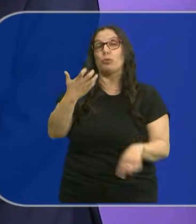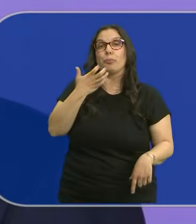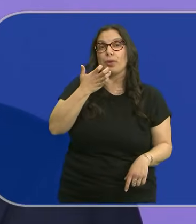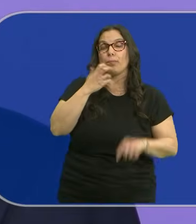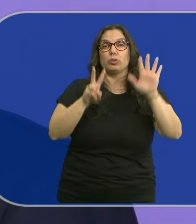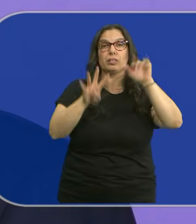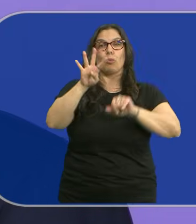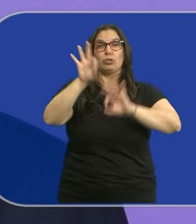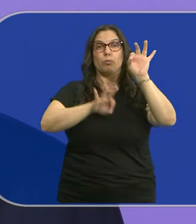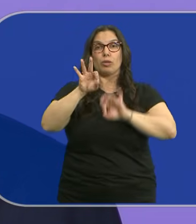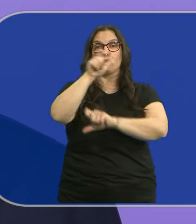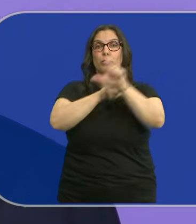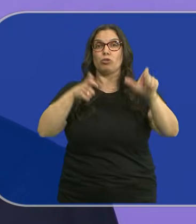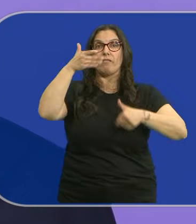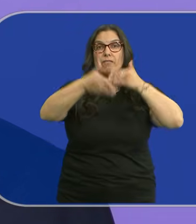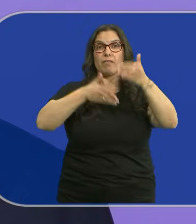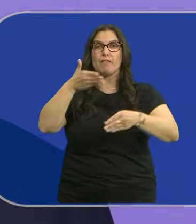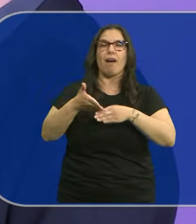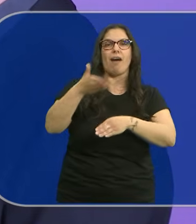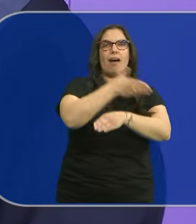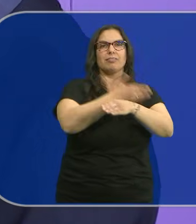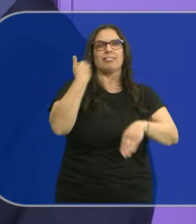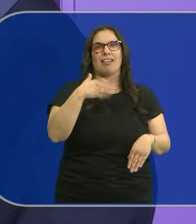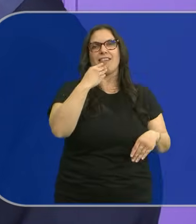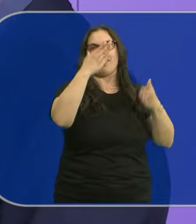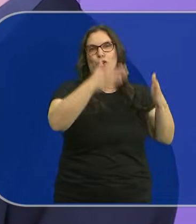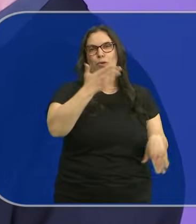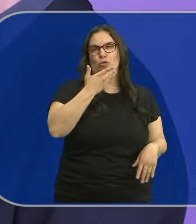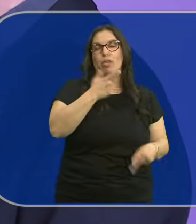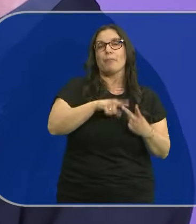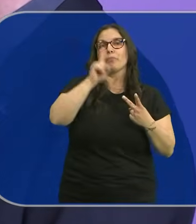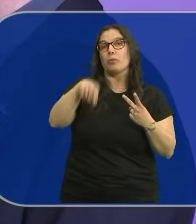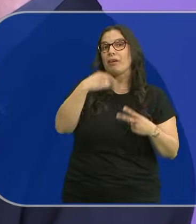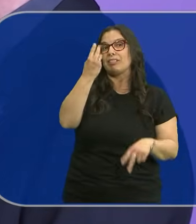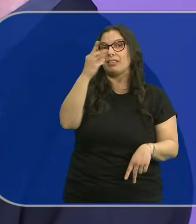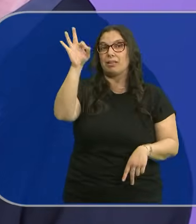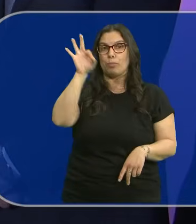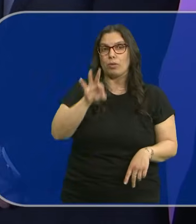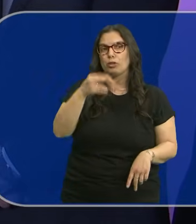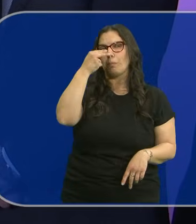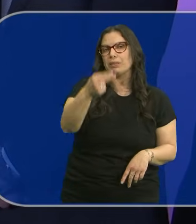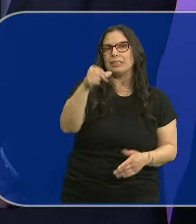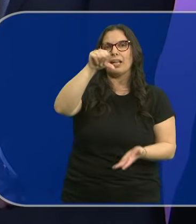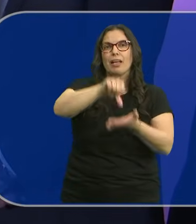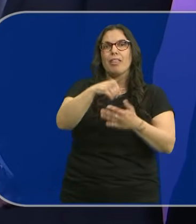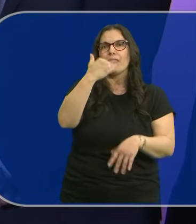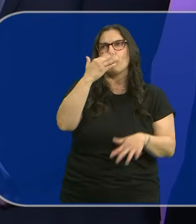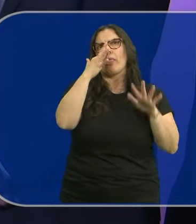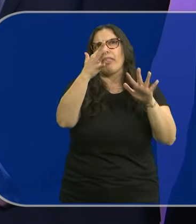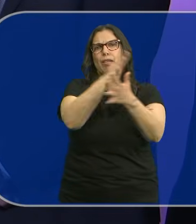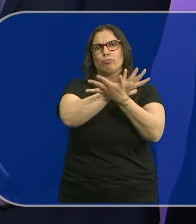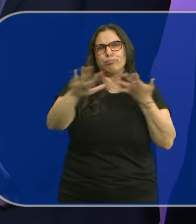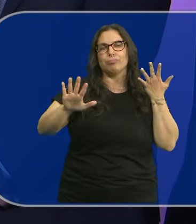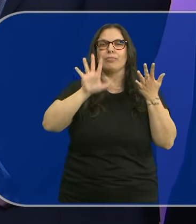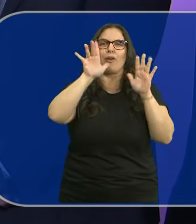que el 74% de los visitantes ya habían visitado otras ediciones o cerca del 30% no visitaba Zamora desde hace 10 años.